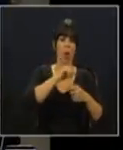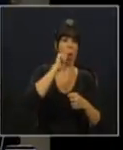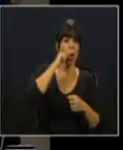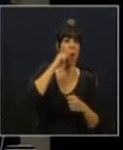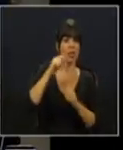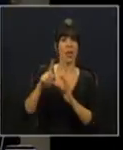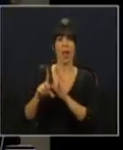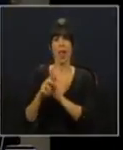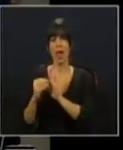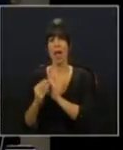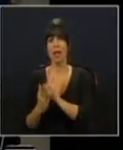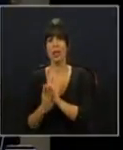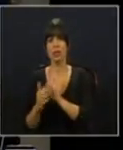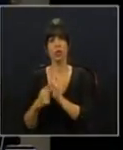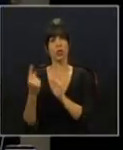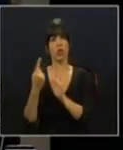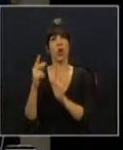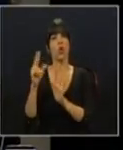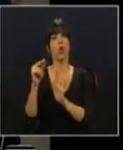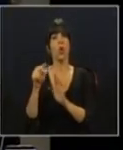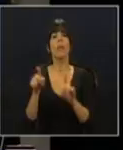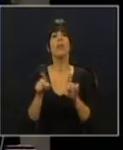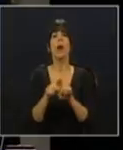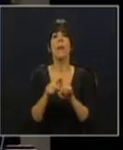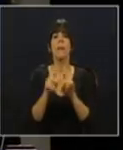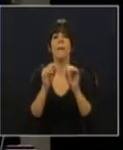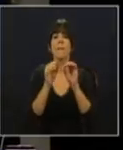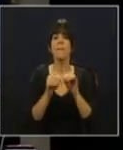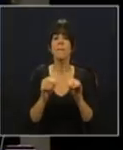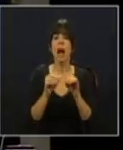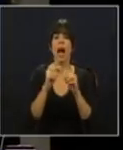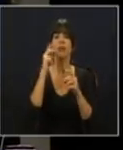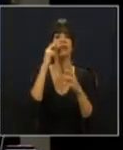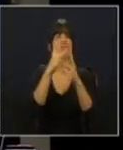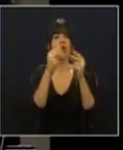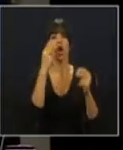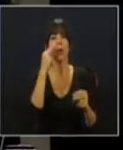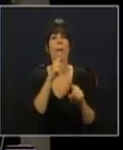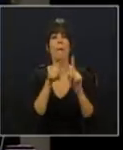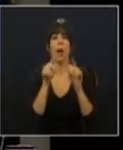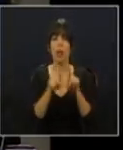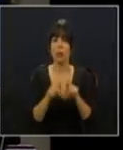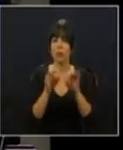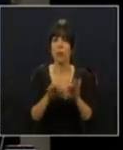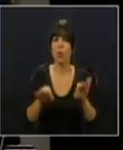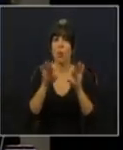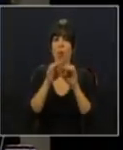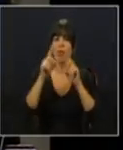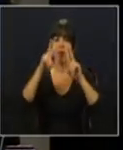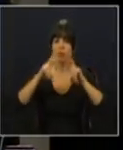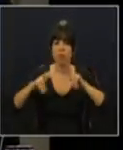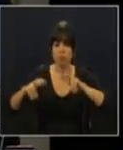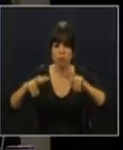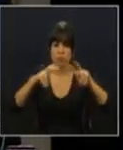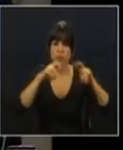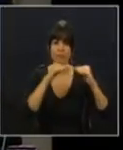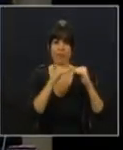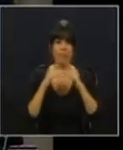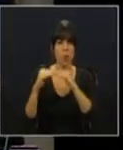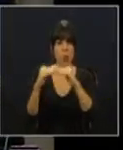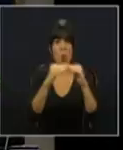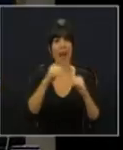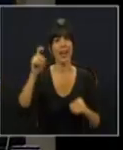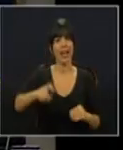leyes, sino también aquella, sin duda más intangible, que resulta de la búsqueda de la equidad y la